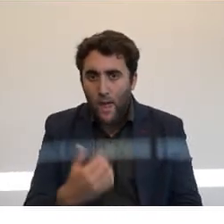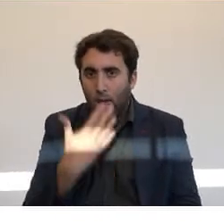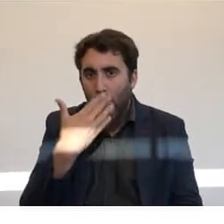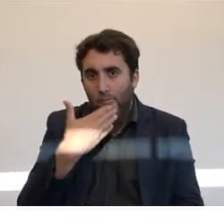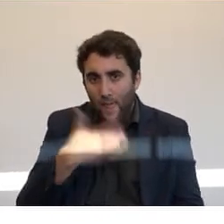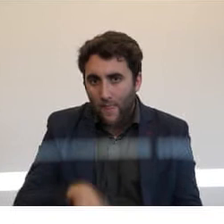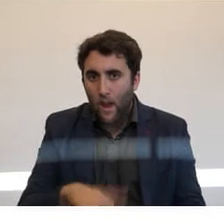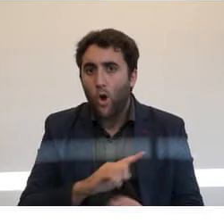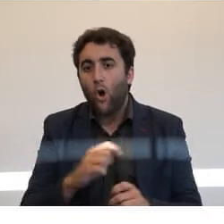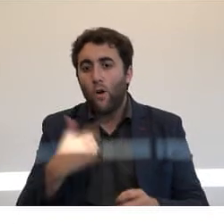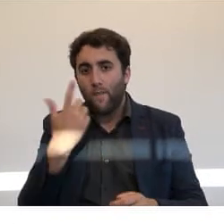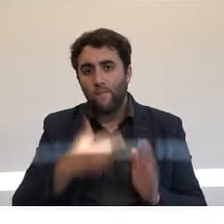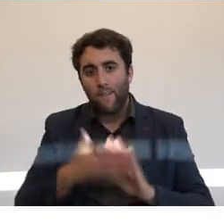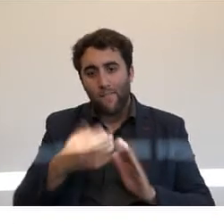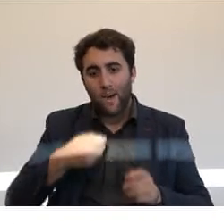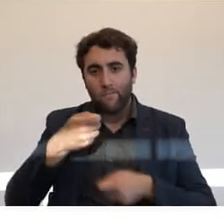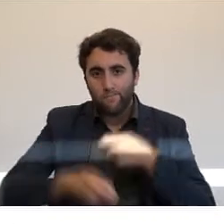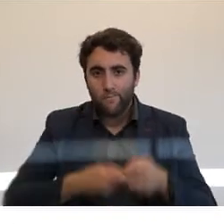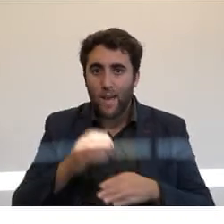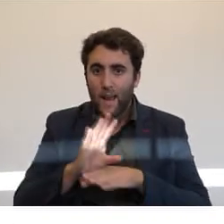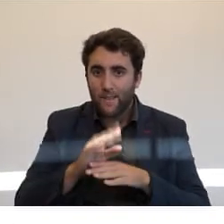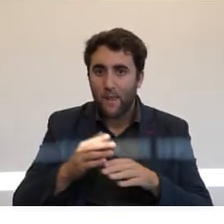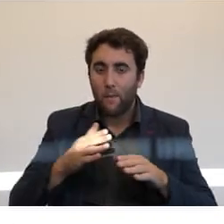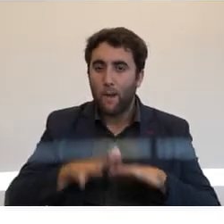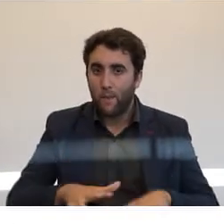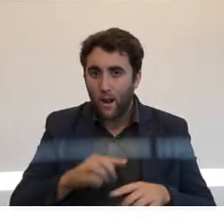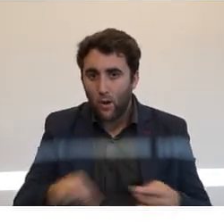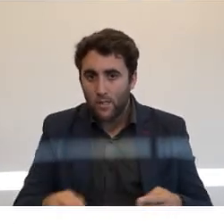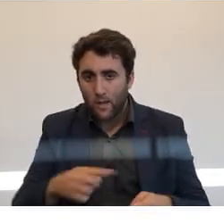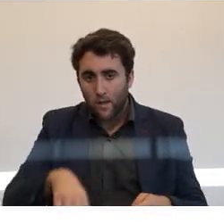la producción de contenidos. Me gusta mucho lo que dice